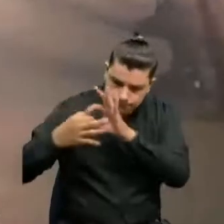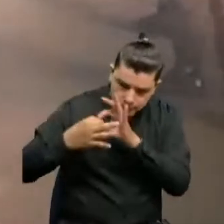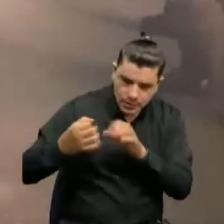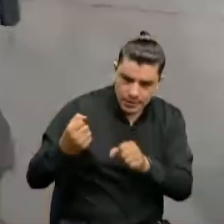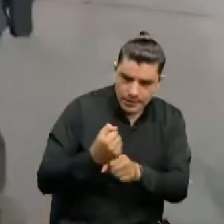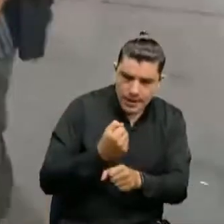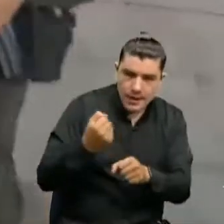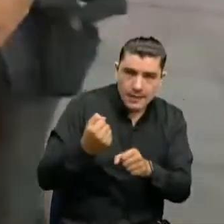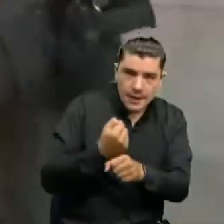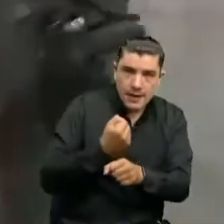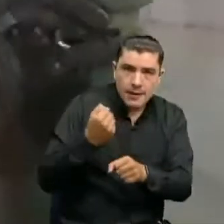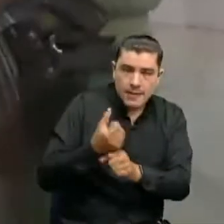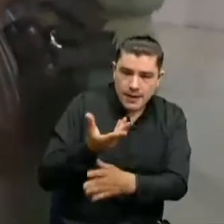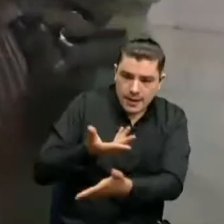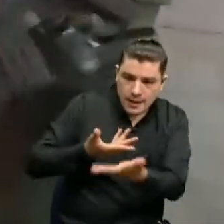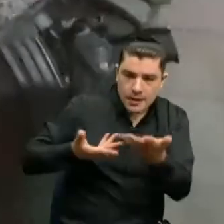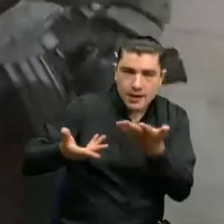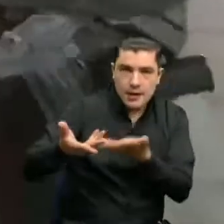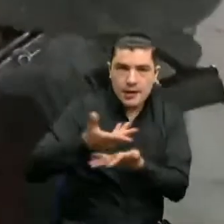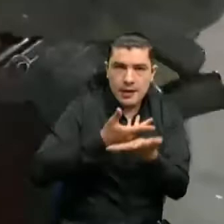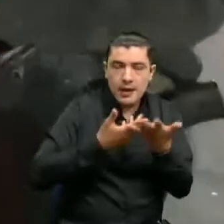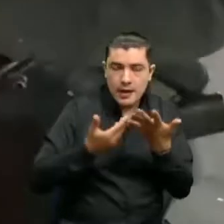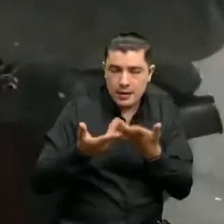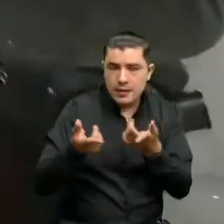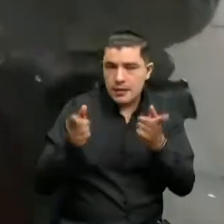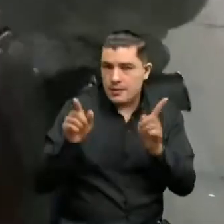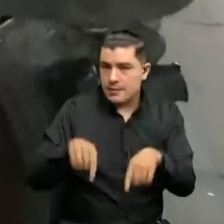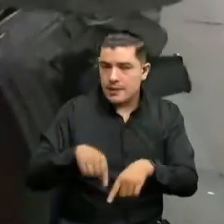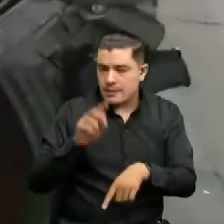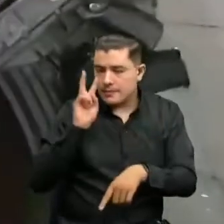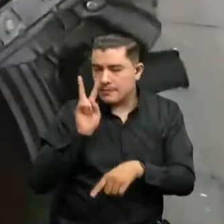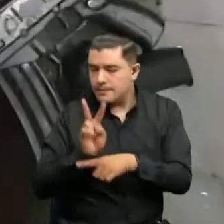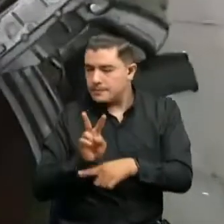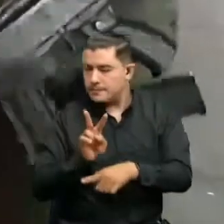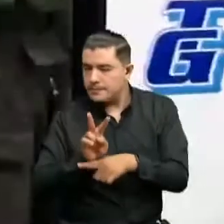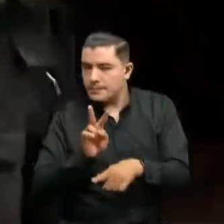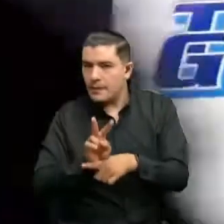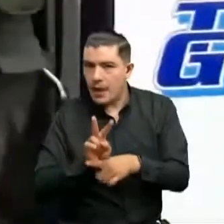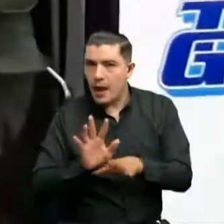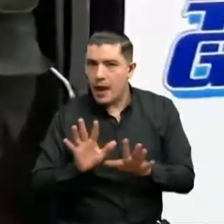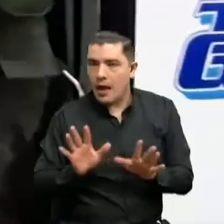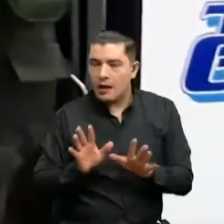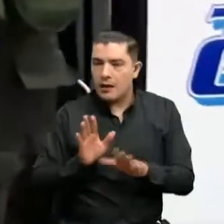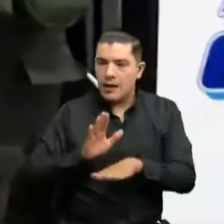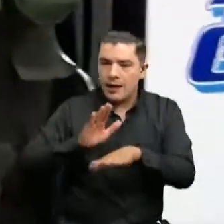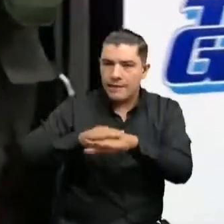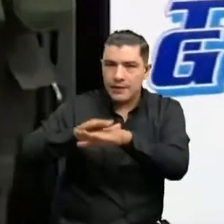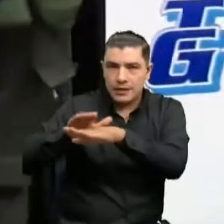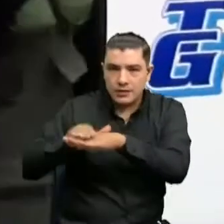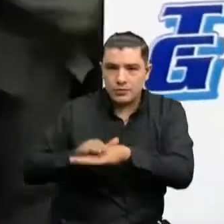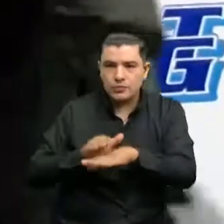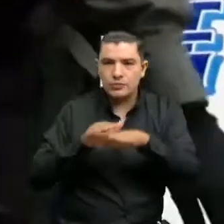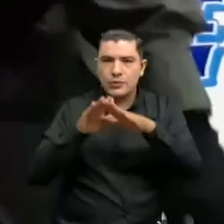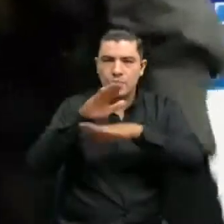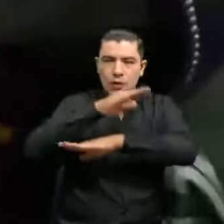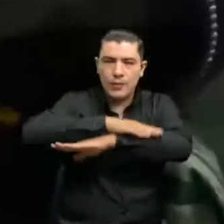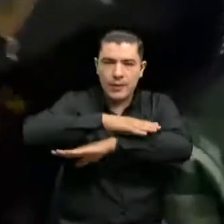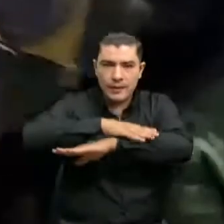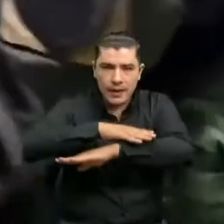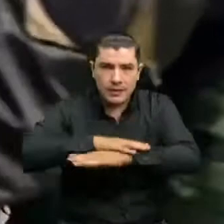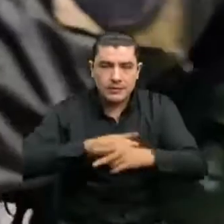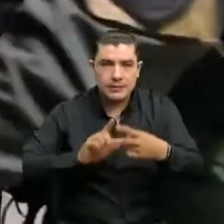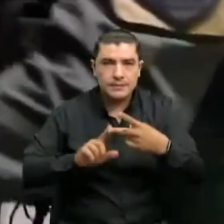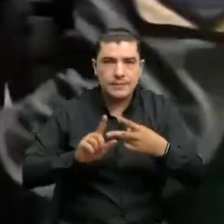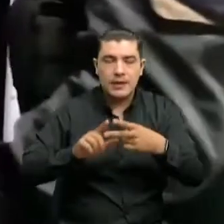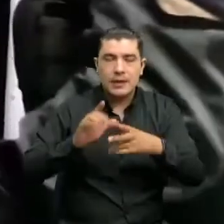realizando ese seguimiento y comunicándole oportunamente lo que se hace en temas de convivencia seguridad digamos